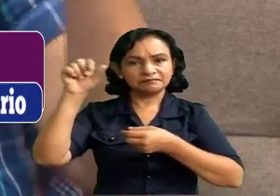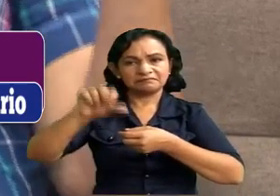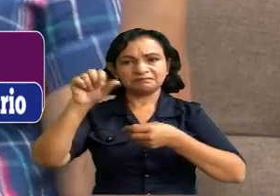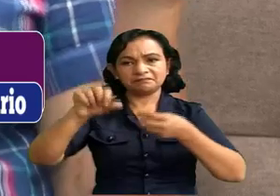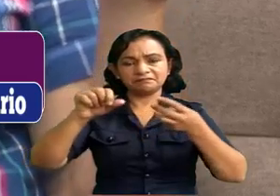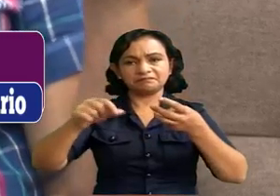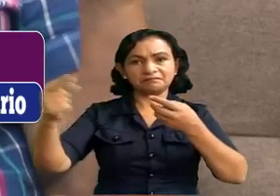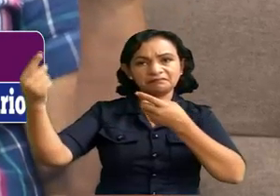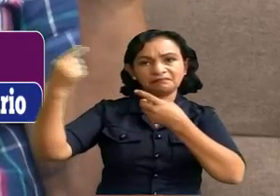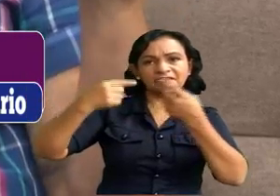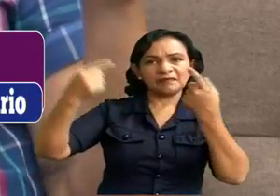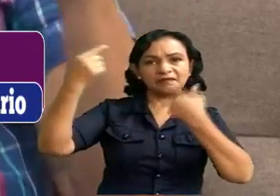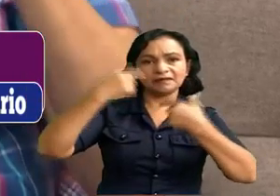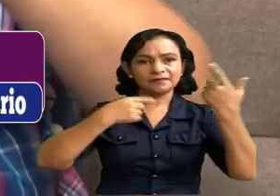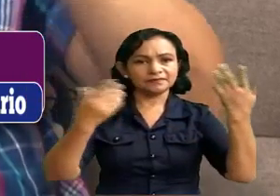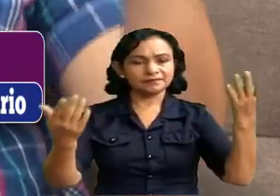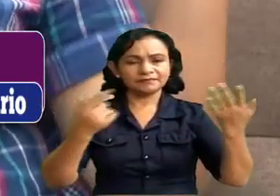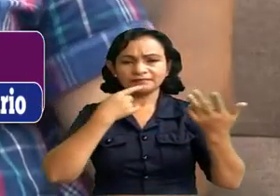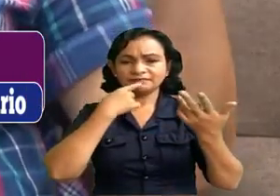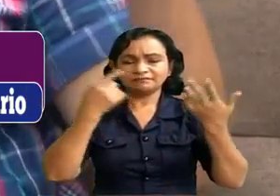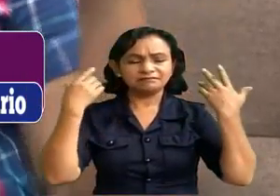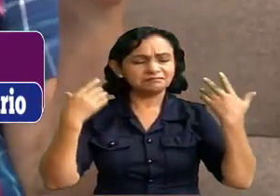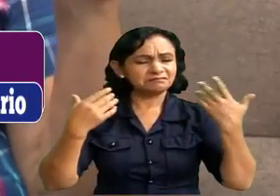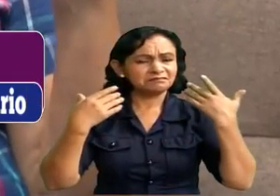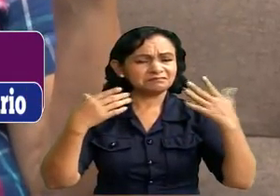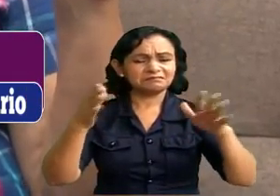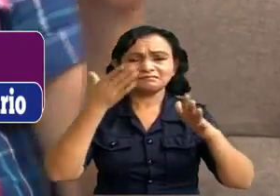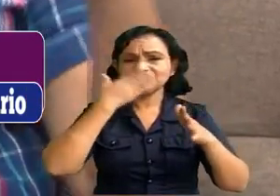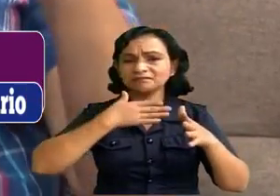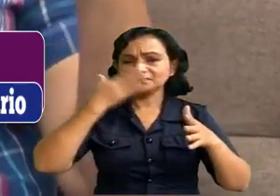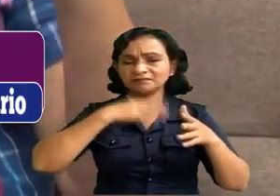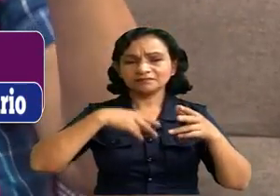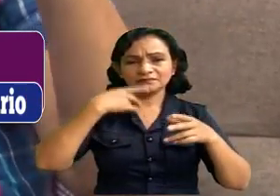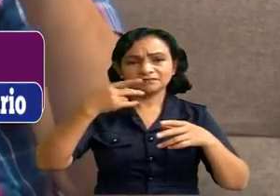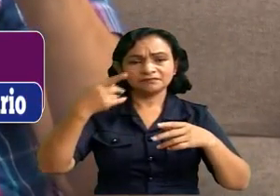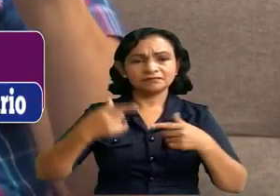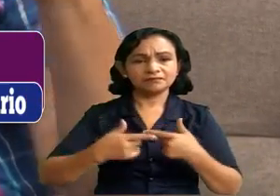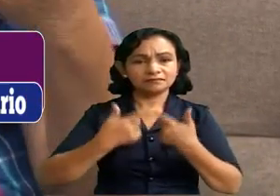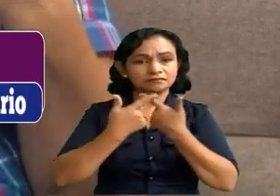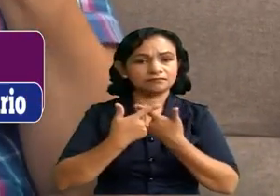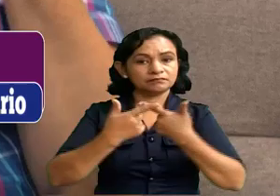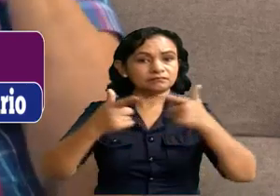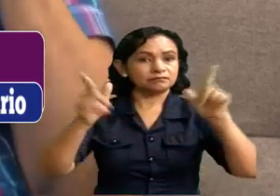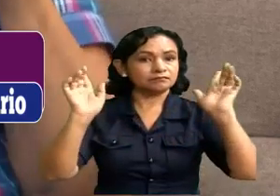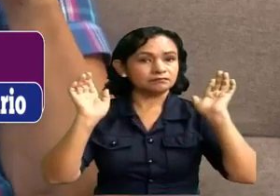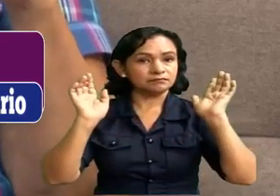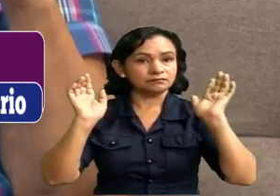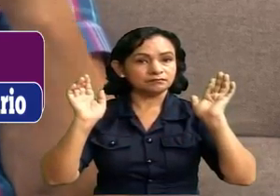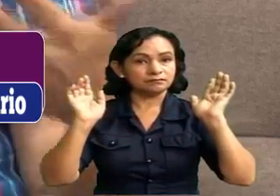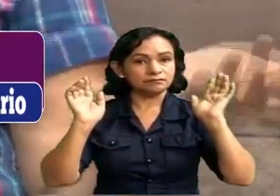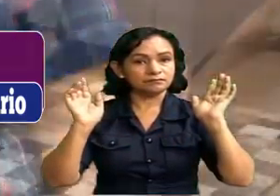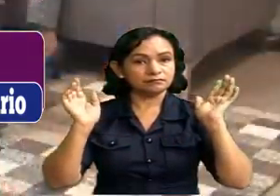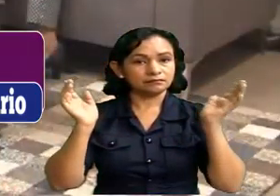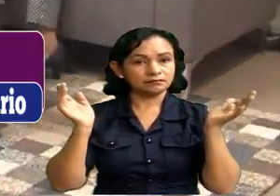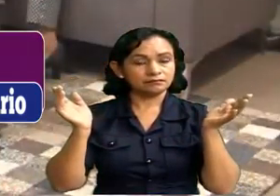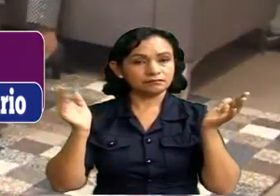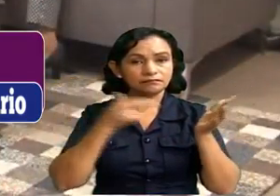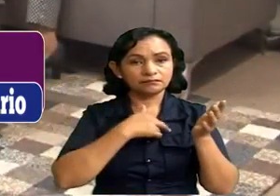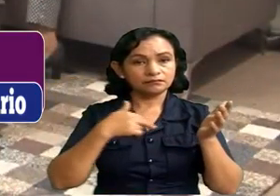nos calumnian, nos dicen cualquier epíteto y eso es libertad de expresión y eso para mí no es libertad de expresión porque